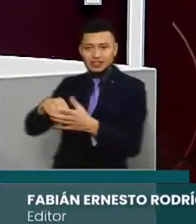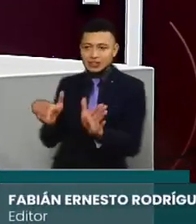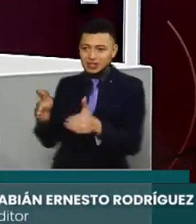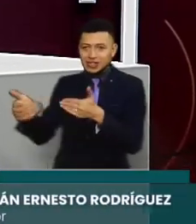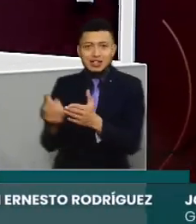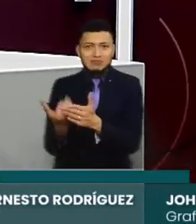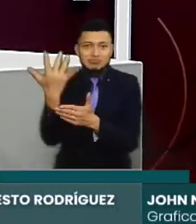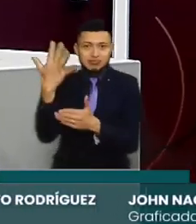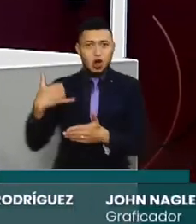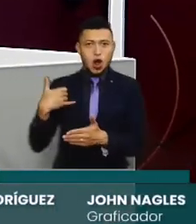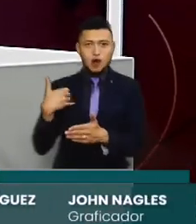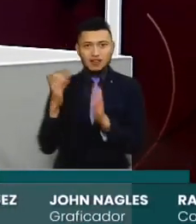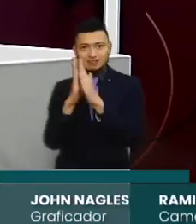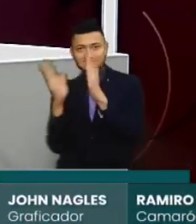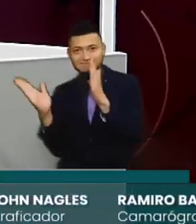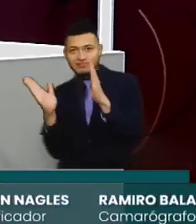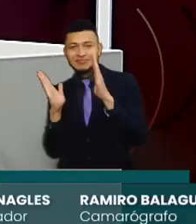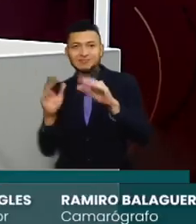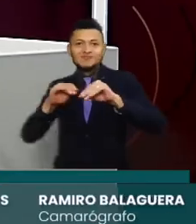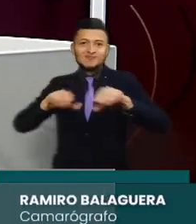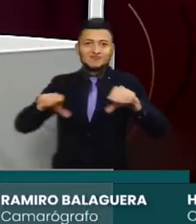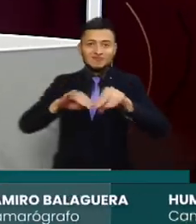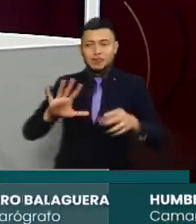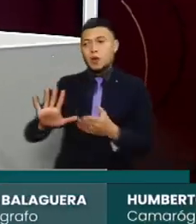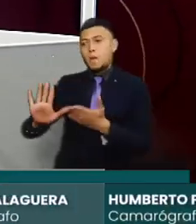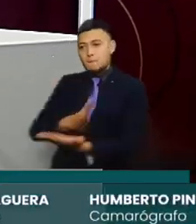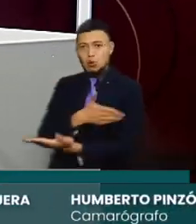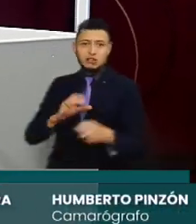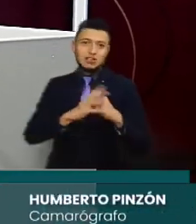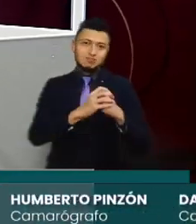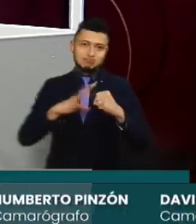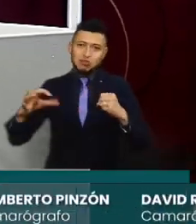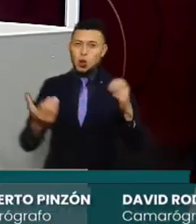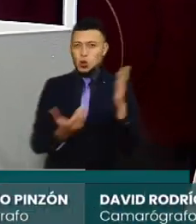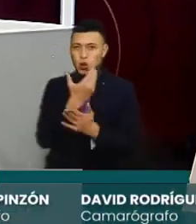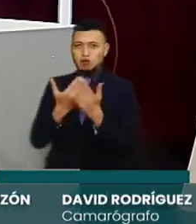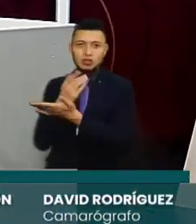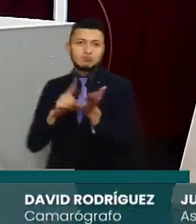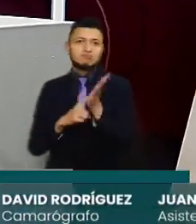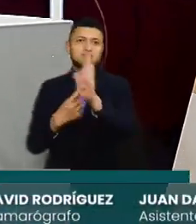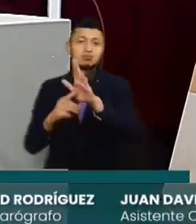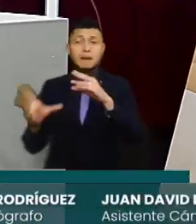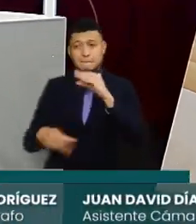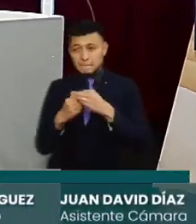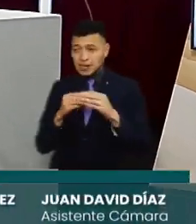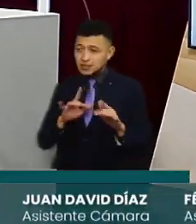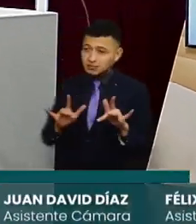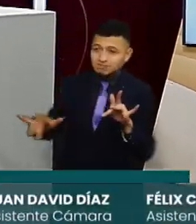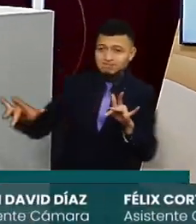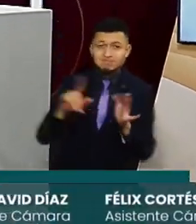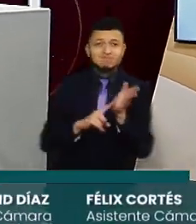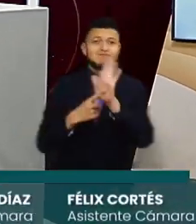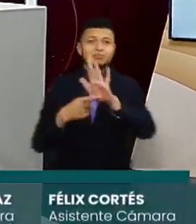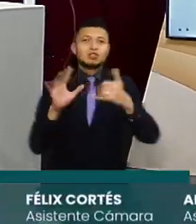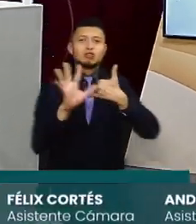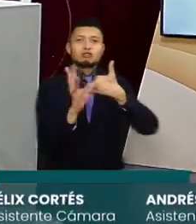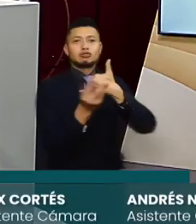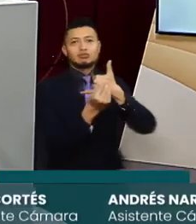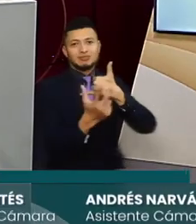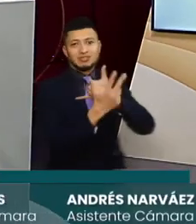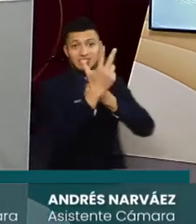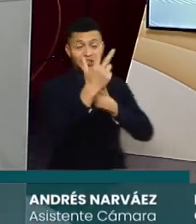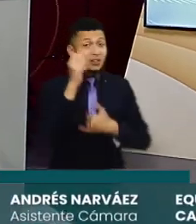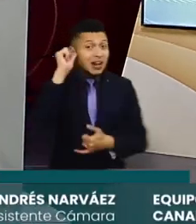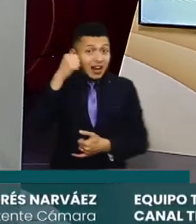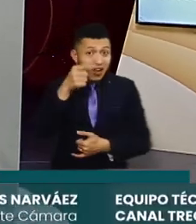de la Franja Juvenil, disfrute las novedades musicales en Resonantes y recorra los mejores lugares en Somos Región. Recuerde